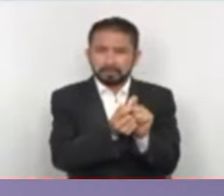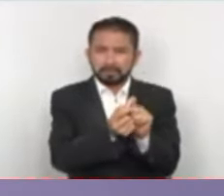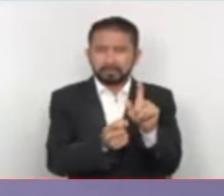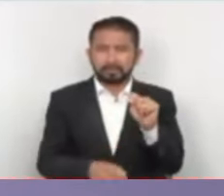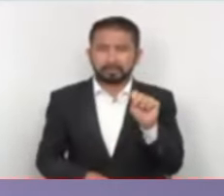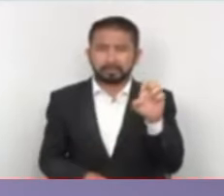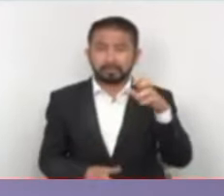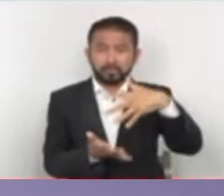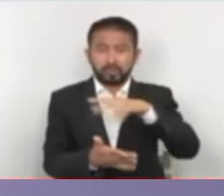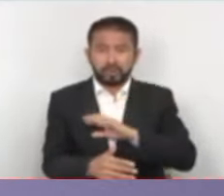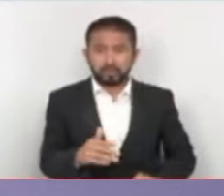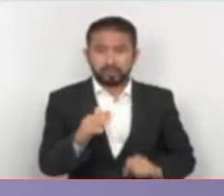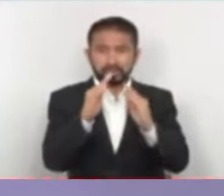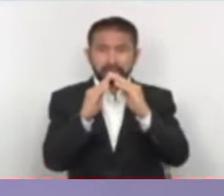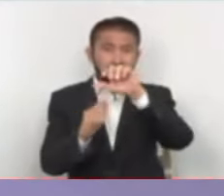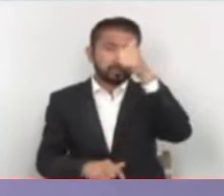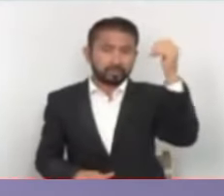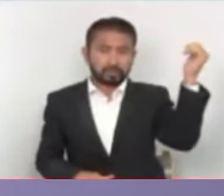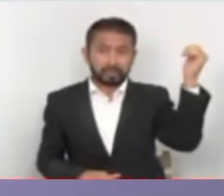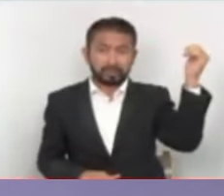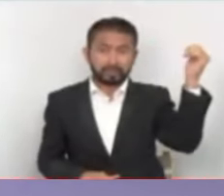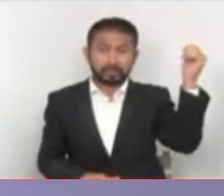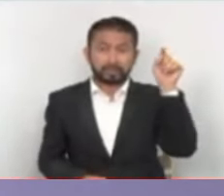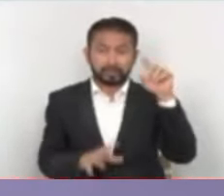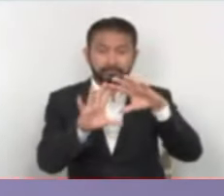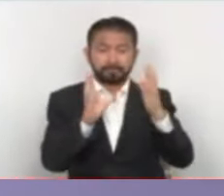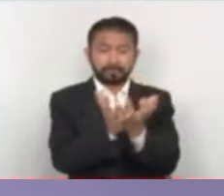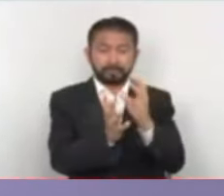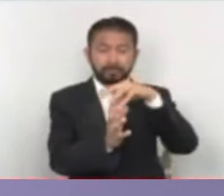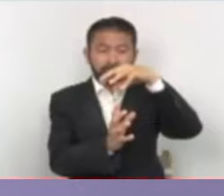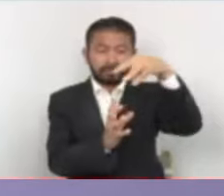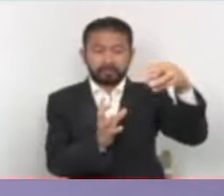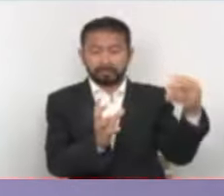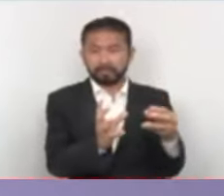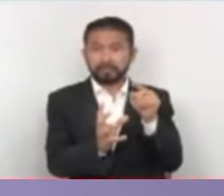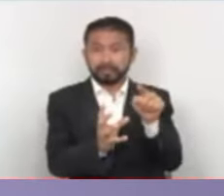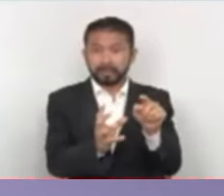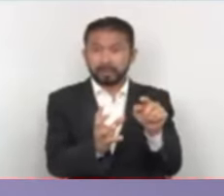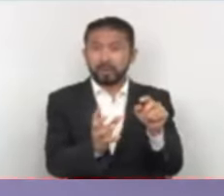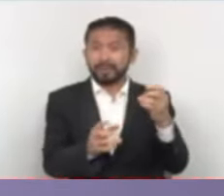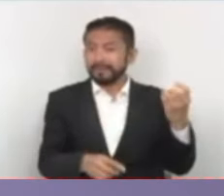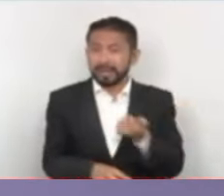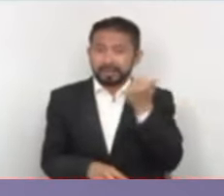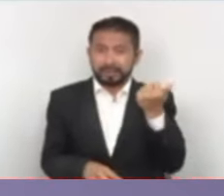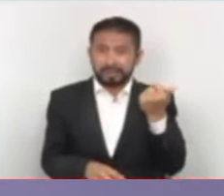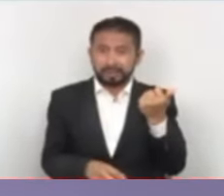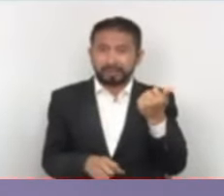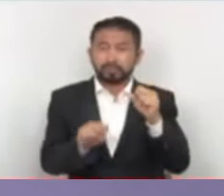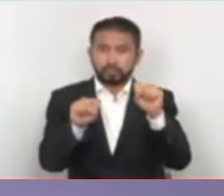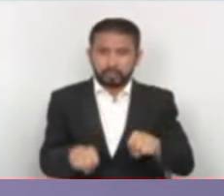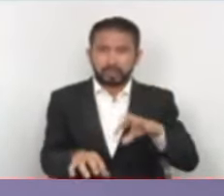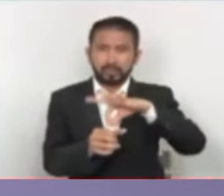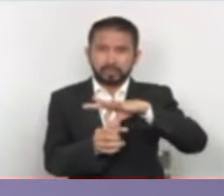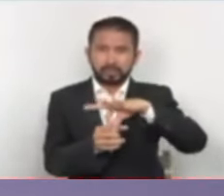para que nuestros hermanos salvadoreños que viven en el exterior tengan más facilidades para